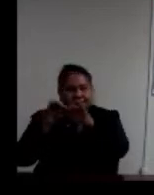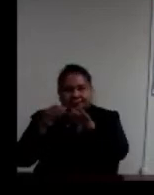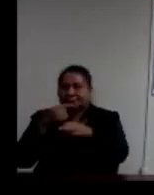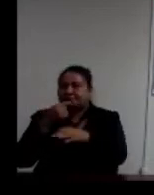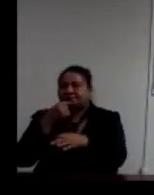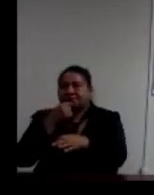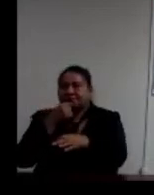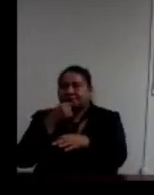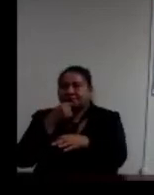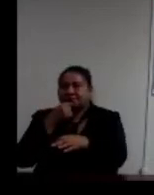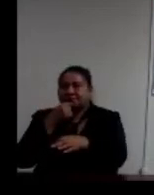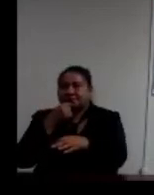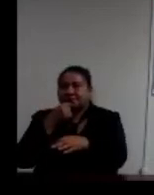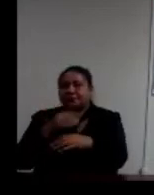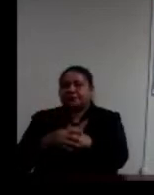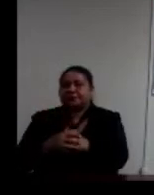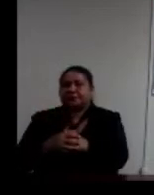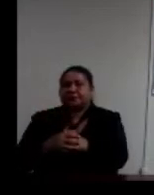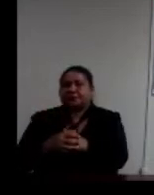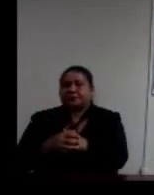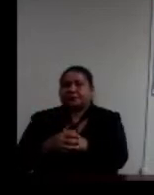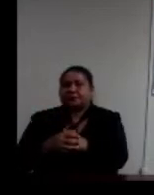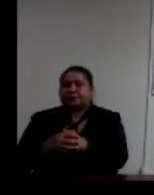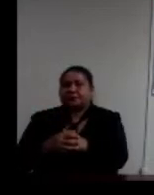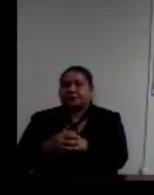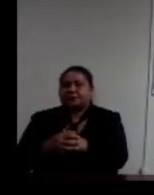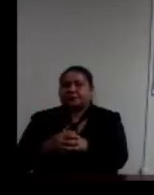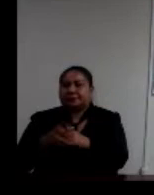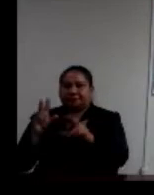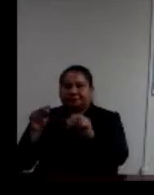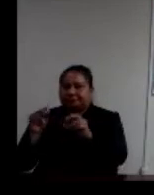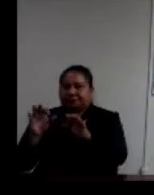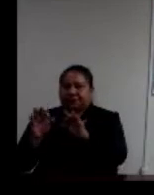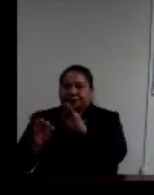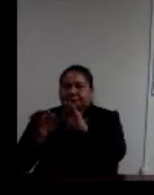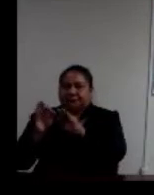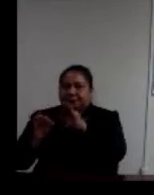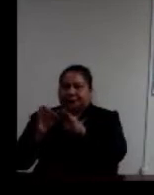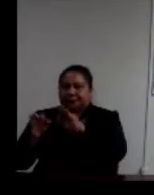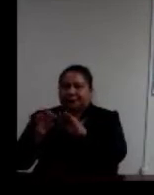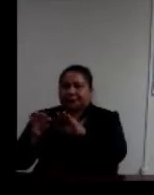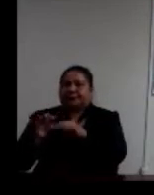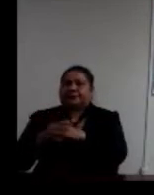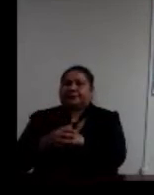tratamiento multimodal o multidisciplinario no funciona.